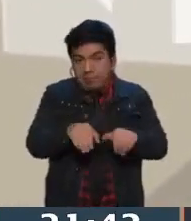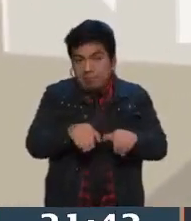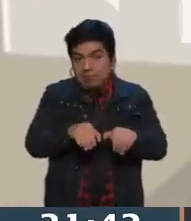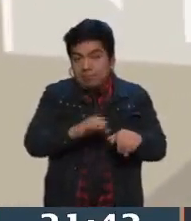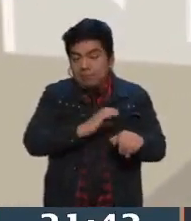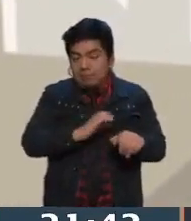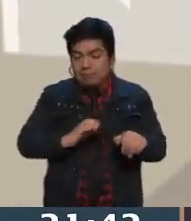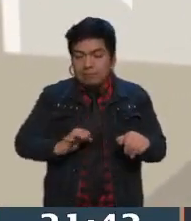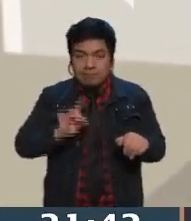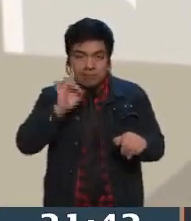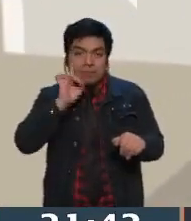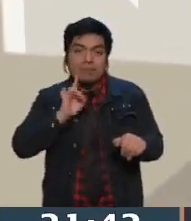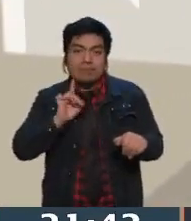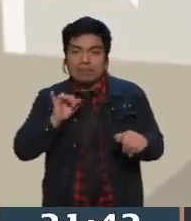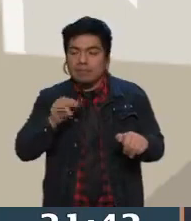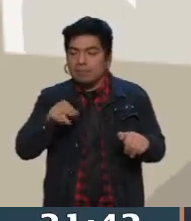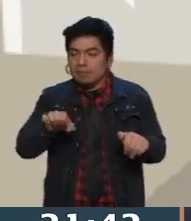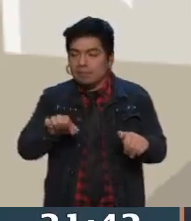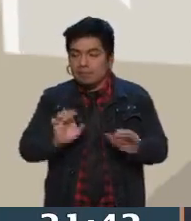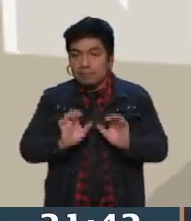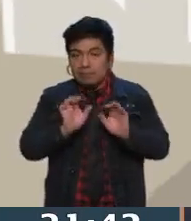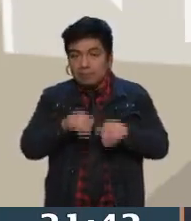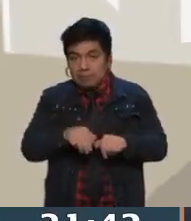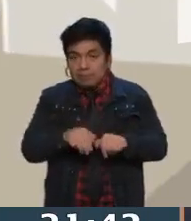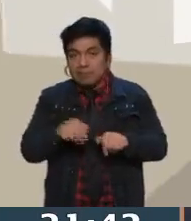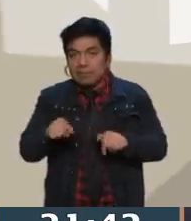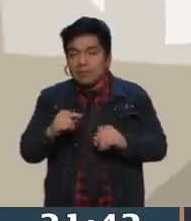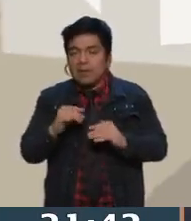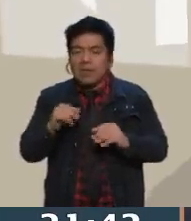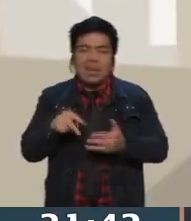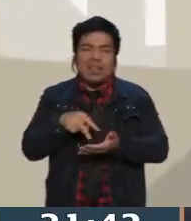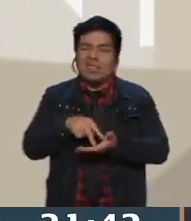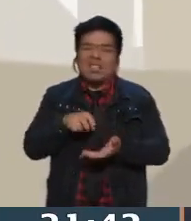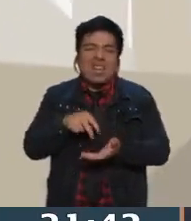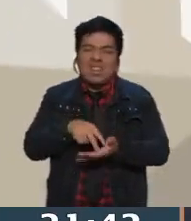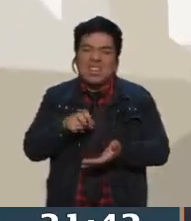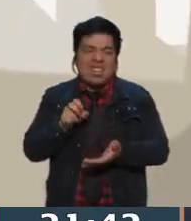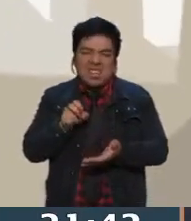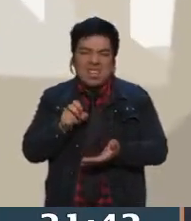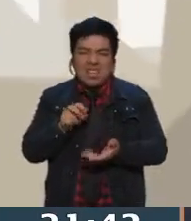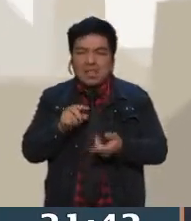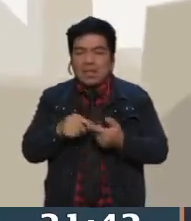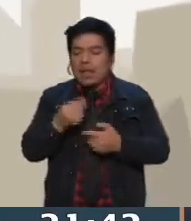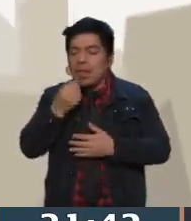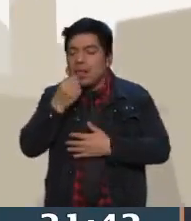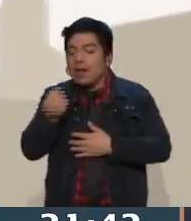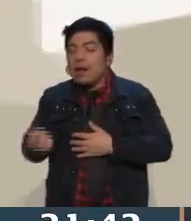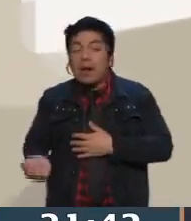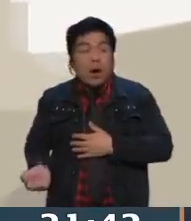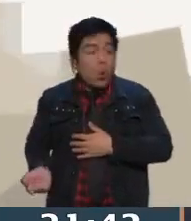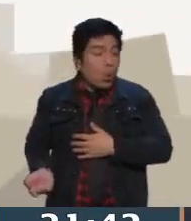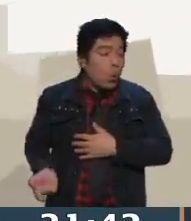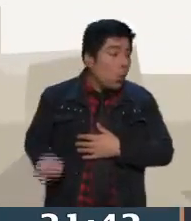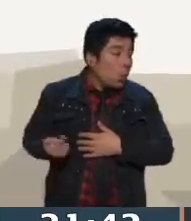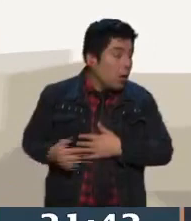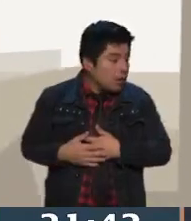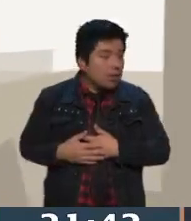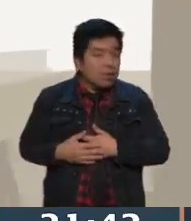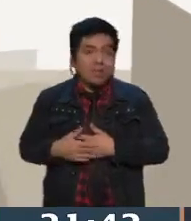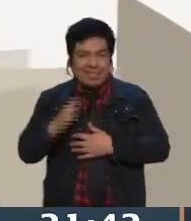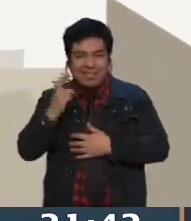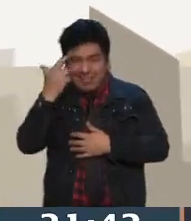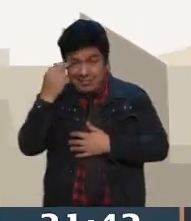candidata presidencial en el INE. El día es en el que hace brinquitos, en el que le pega el chicle abajo de